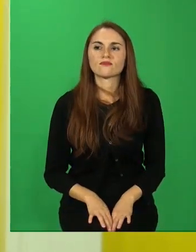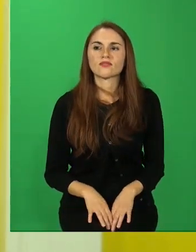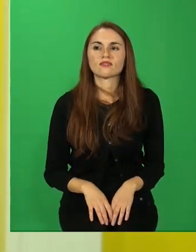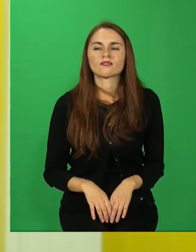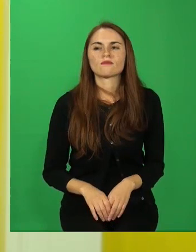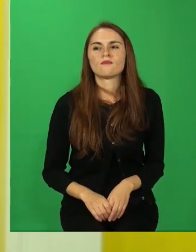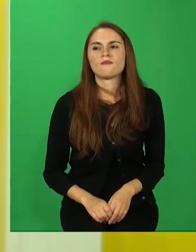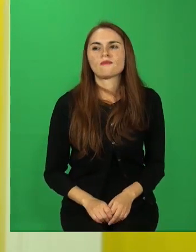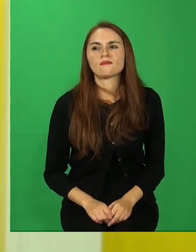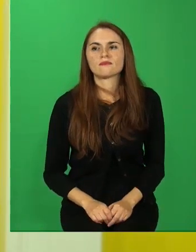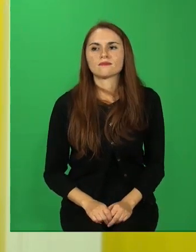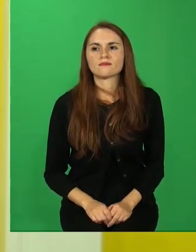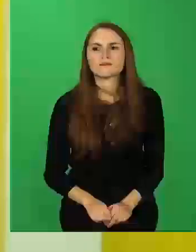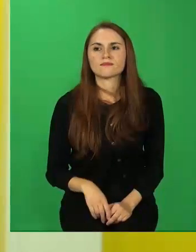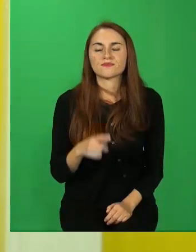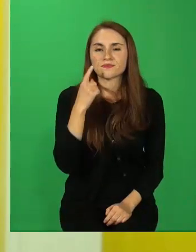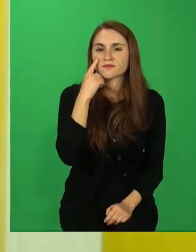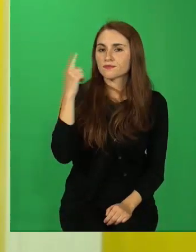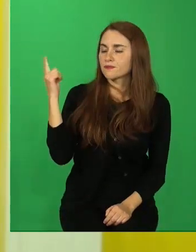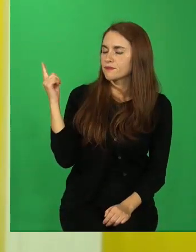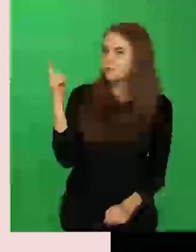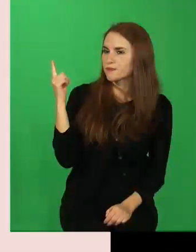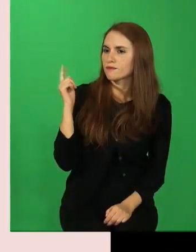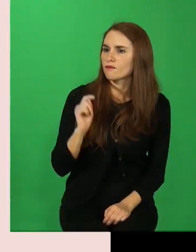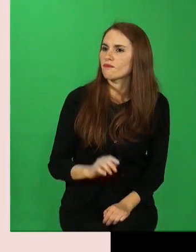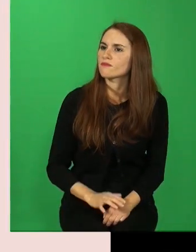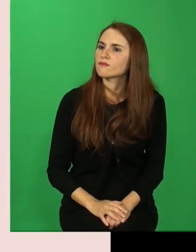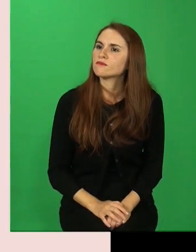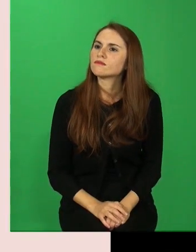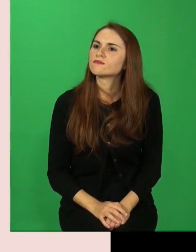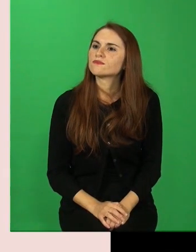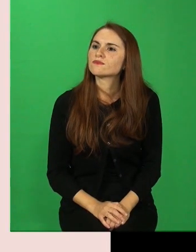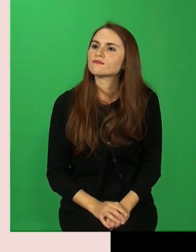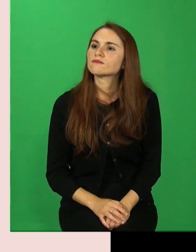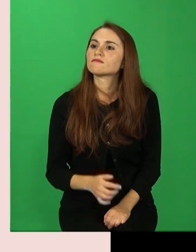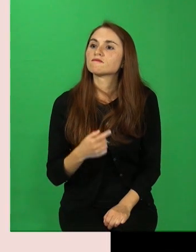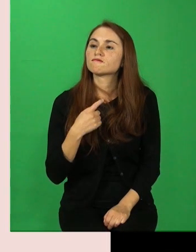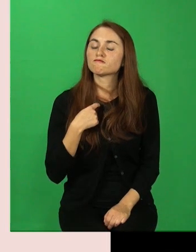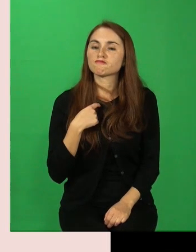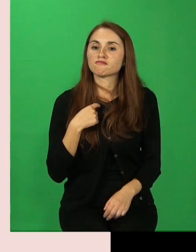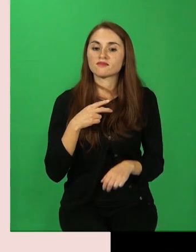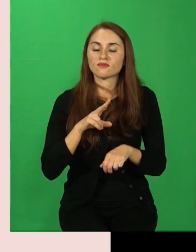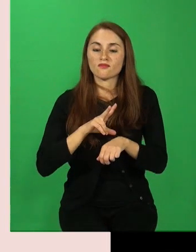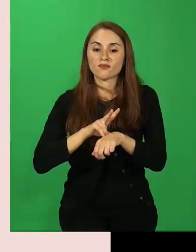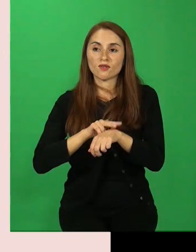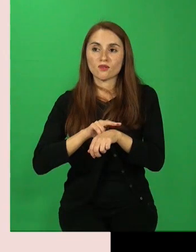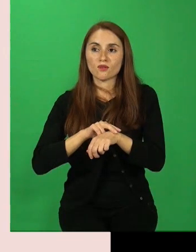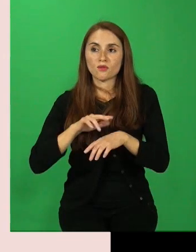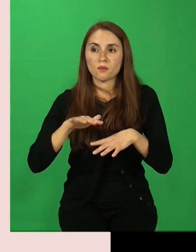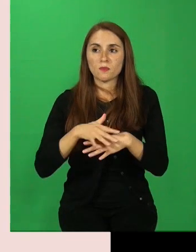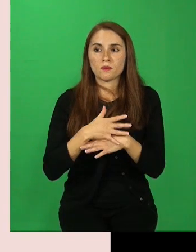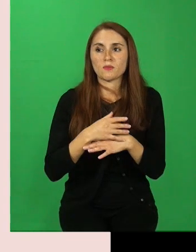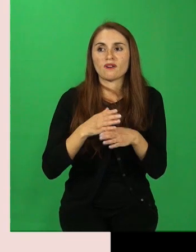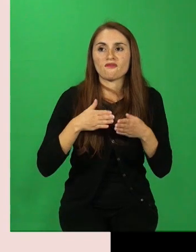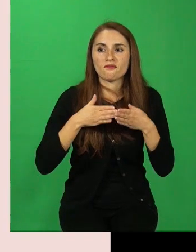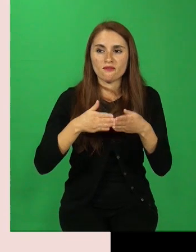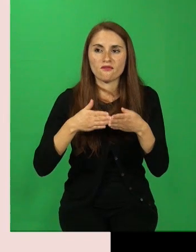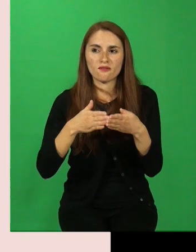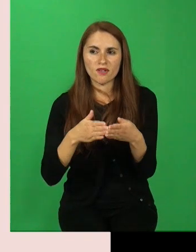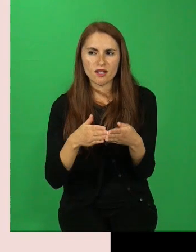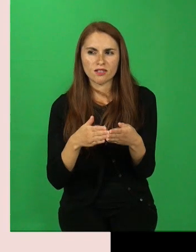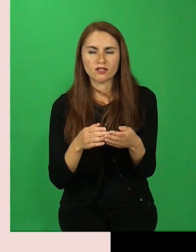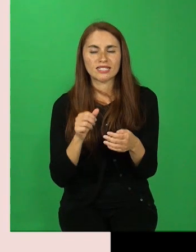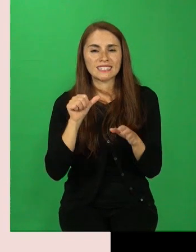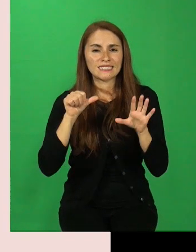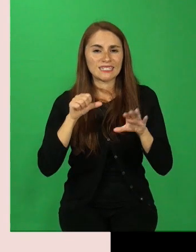de narradores. El primer ejemplo. Actué como médico en 2 barcos sucesivamente y durante